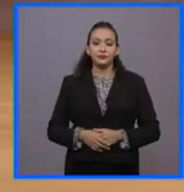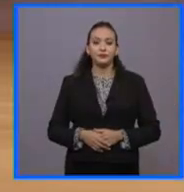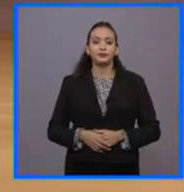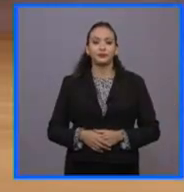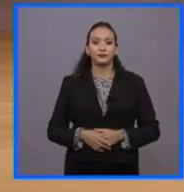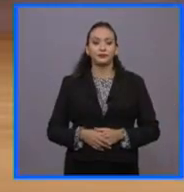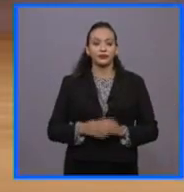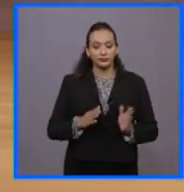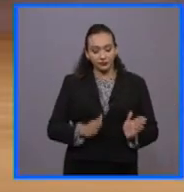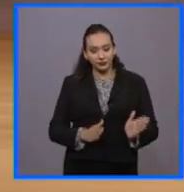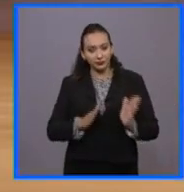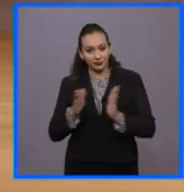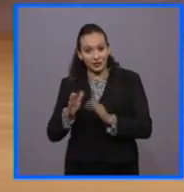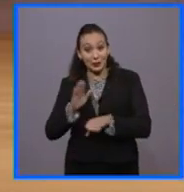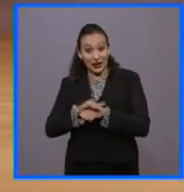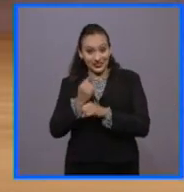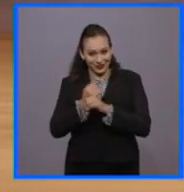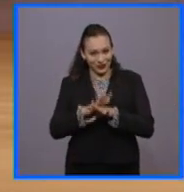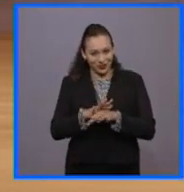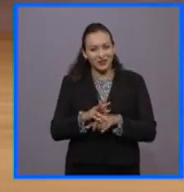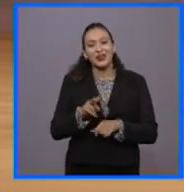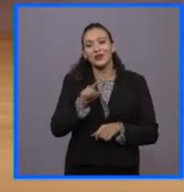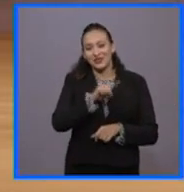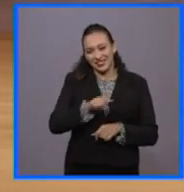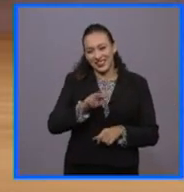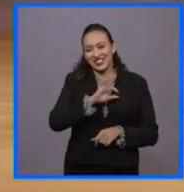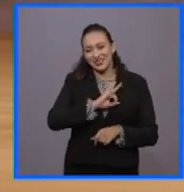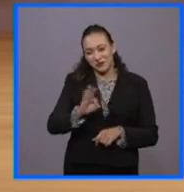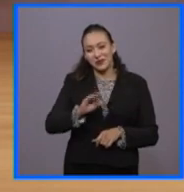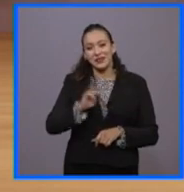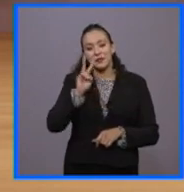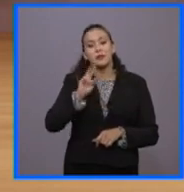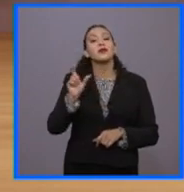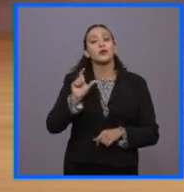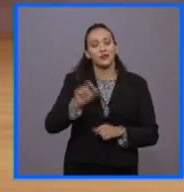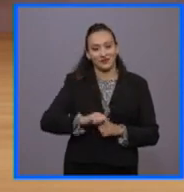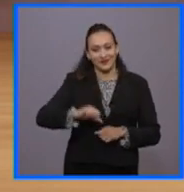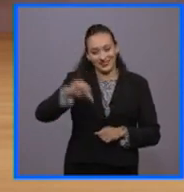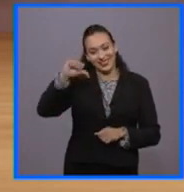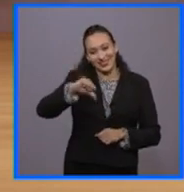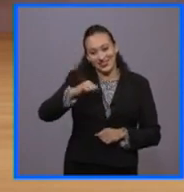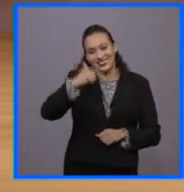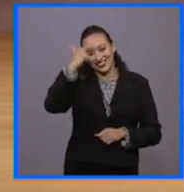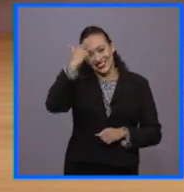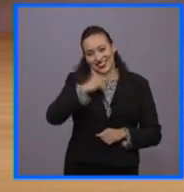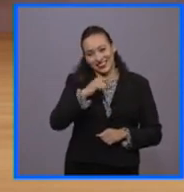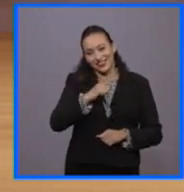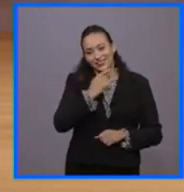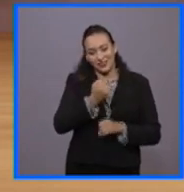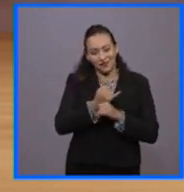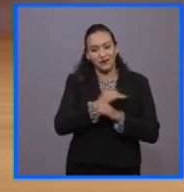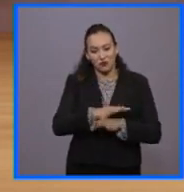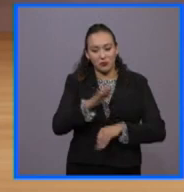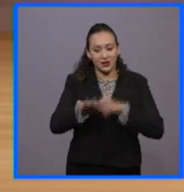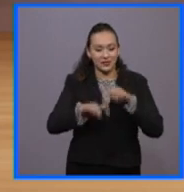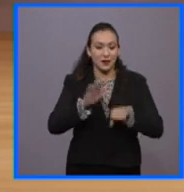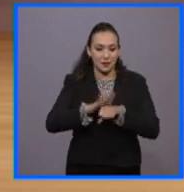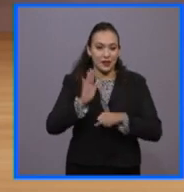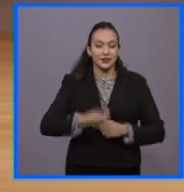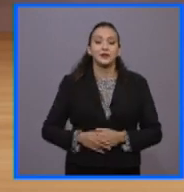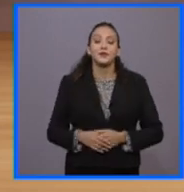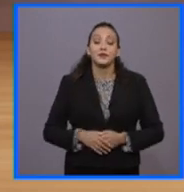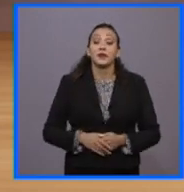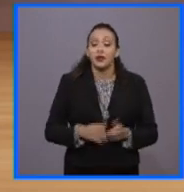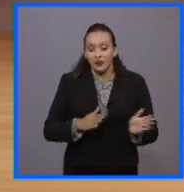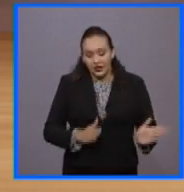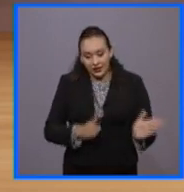Por supuesto, los detalles de este caso se los daremos a conocer aquí en los espacios informativos de Justicia TV. En más noticias, el